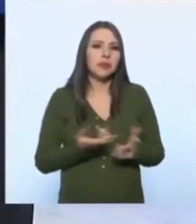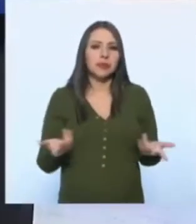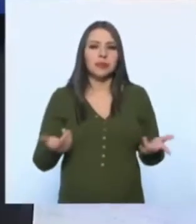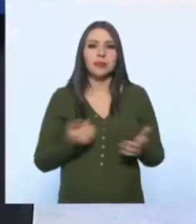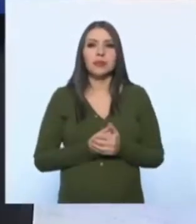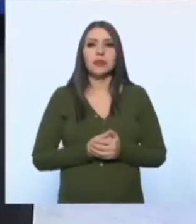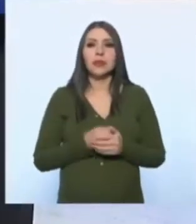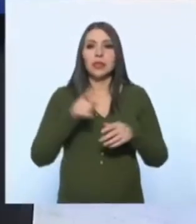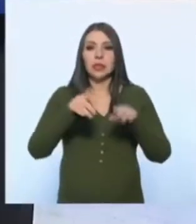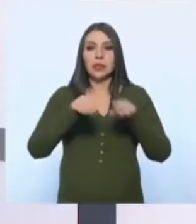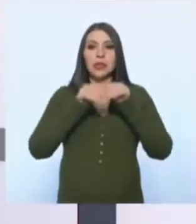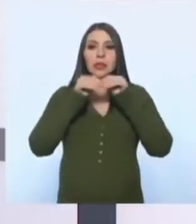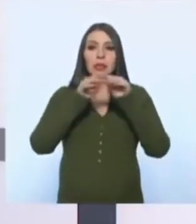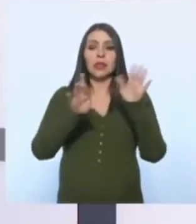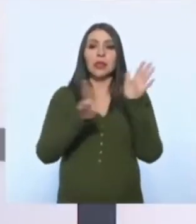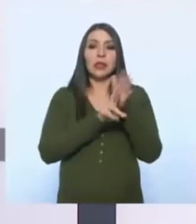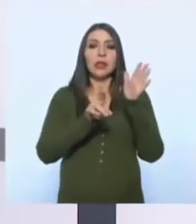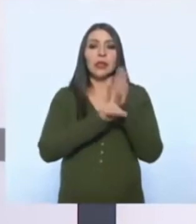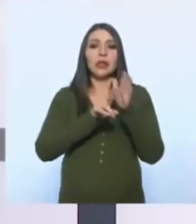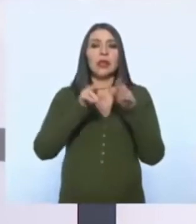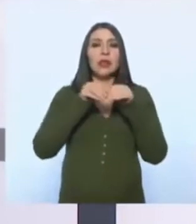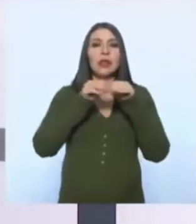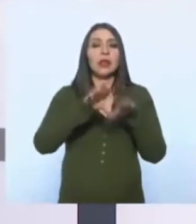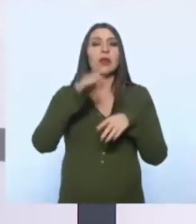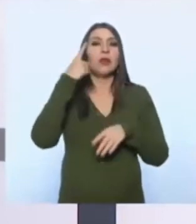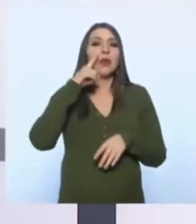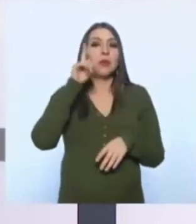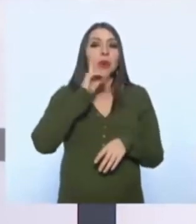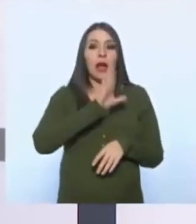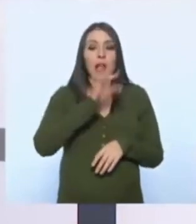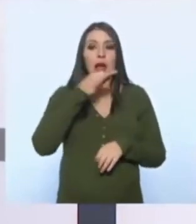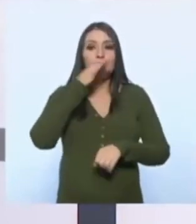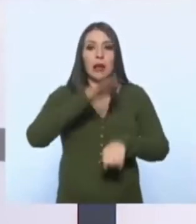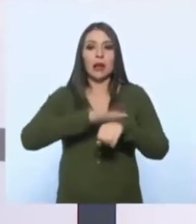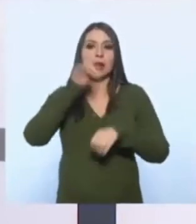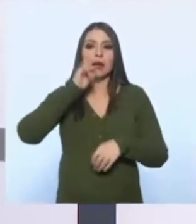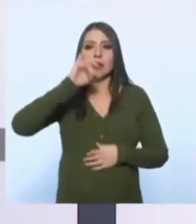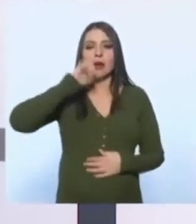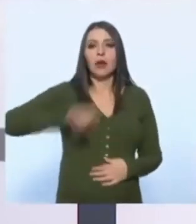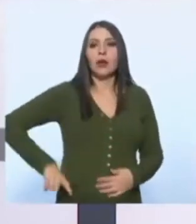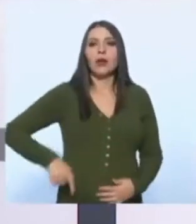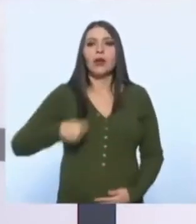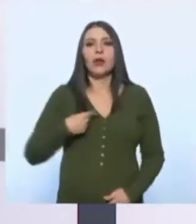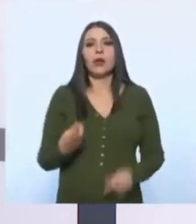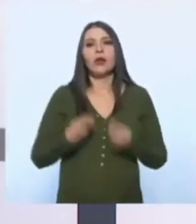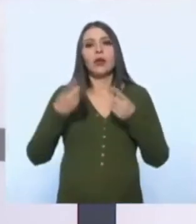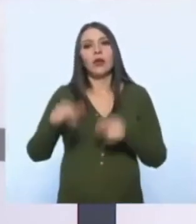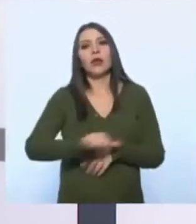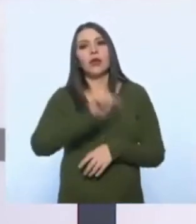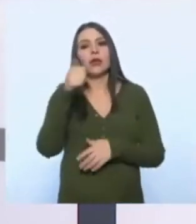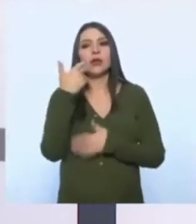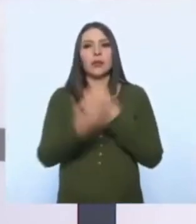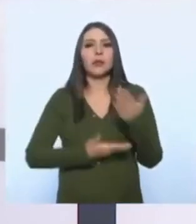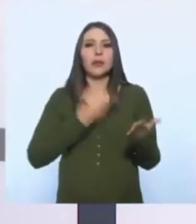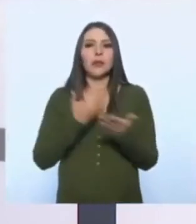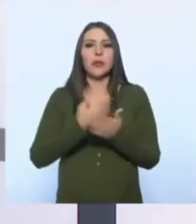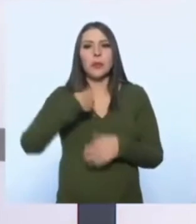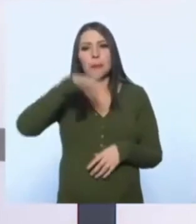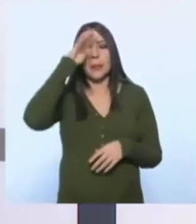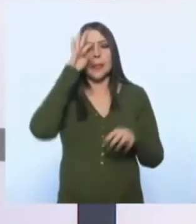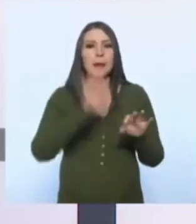ya se decretó, la jefa de gobierno lo decretó. La alerta de género la decretó la jefa de gobierno, pero yo metí una iniciativa que me parece